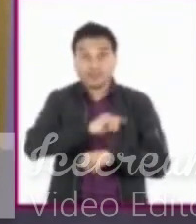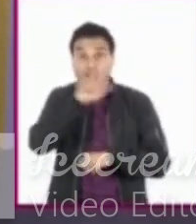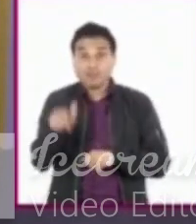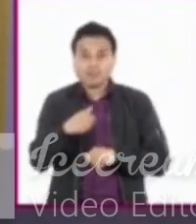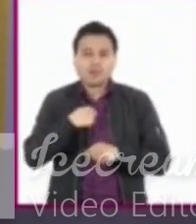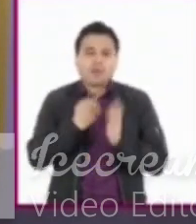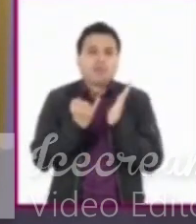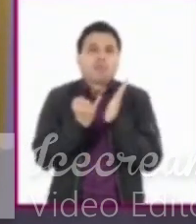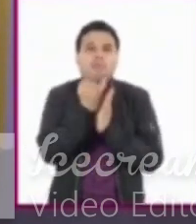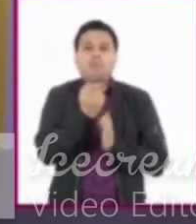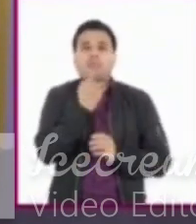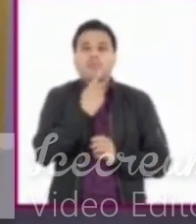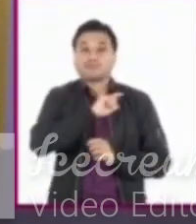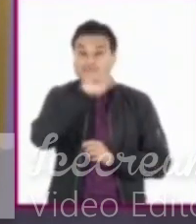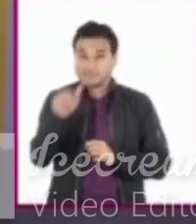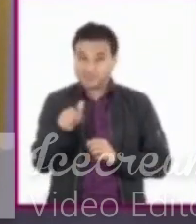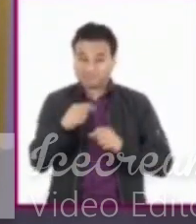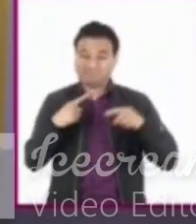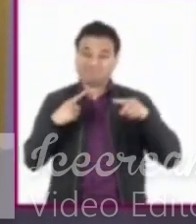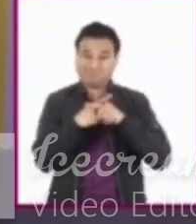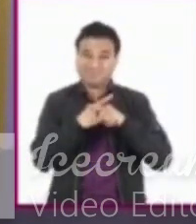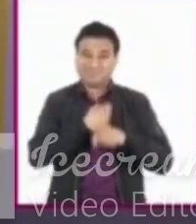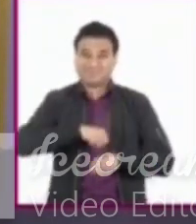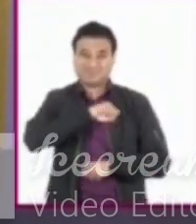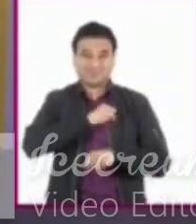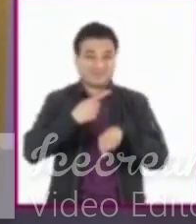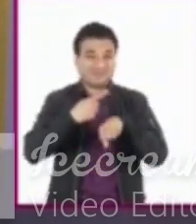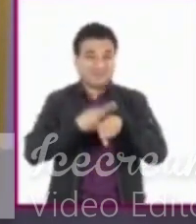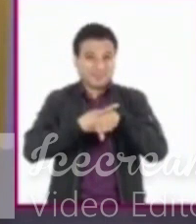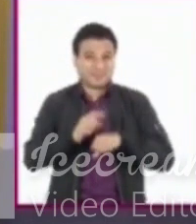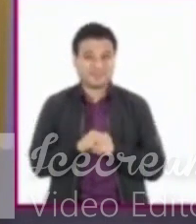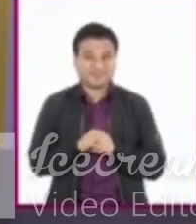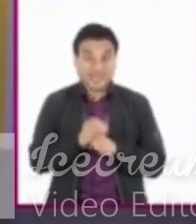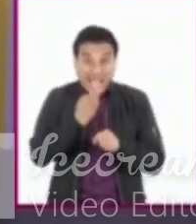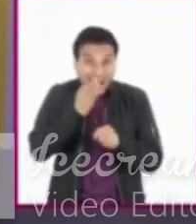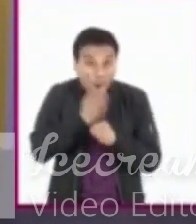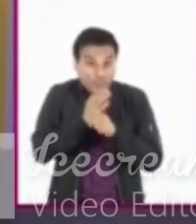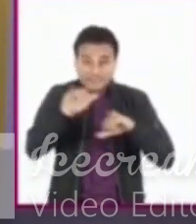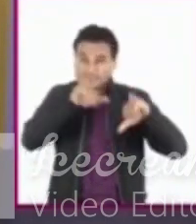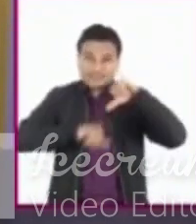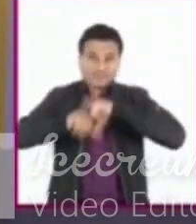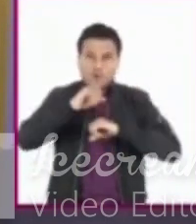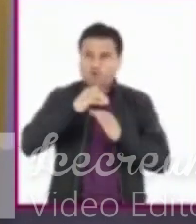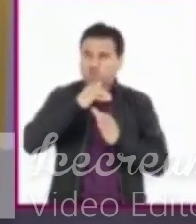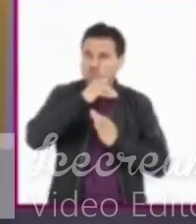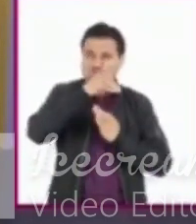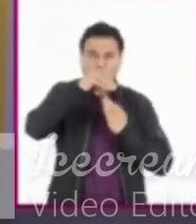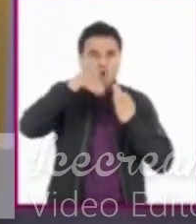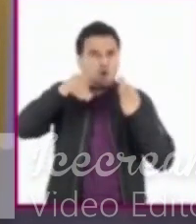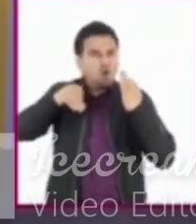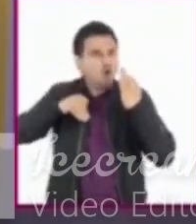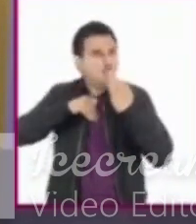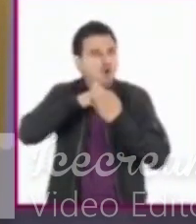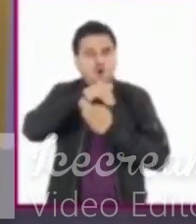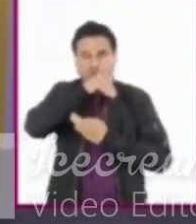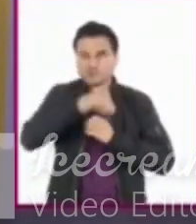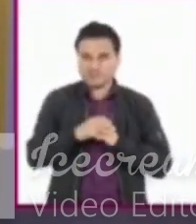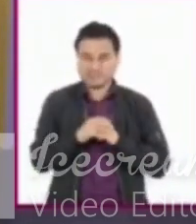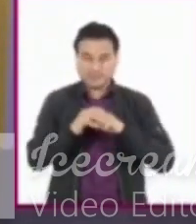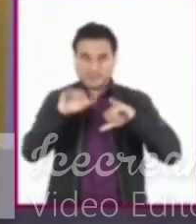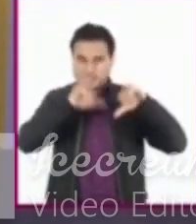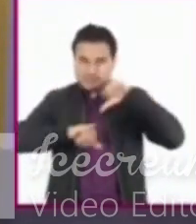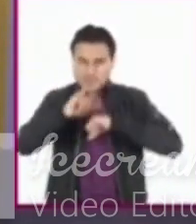salud. En estos momentos, todos los científicos apoyados con las aportaciones de la